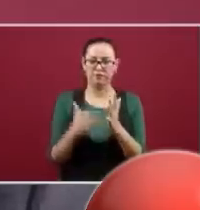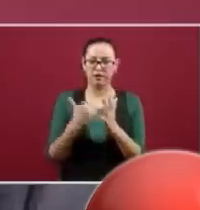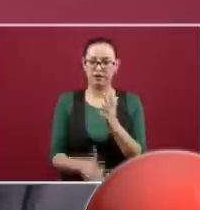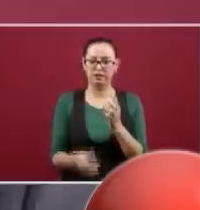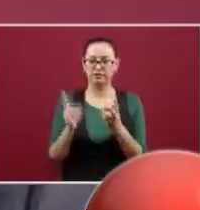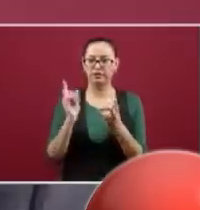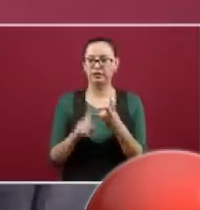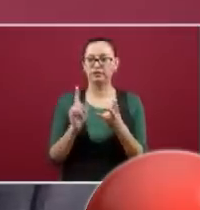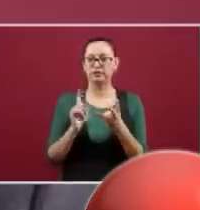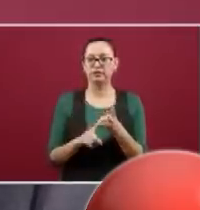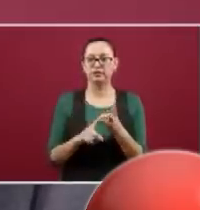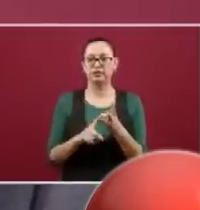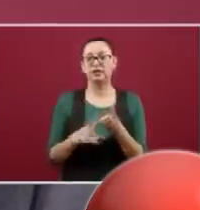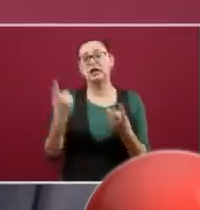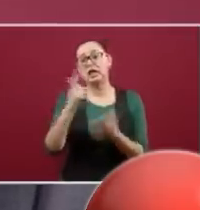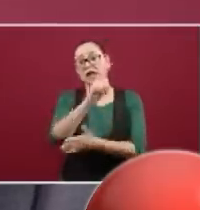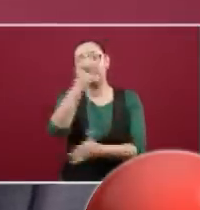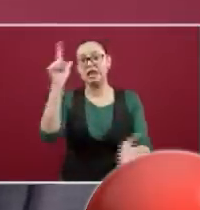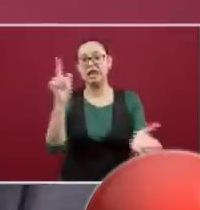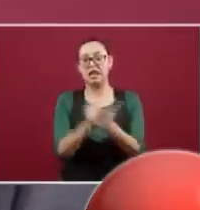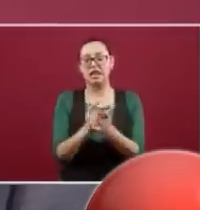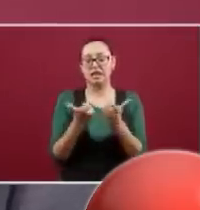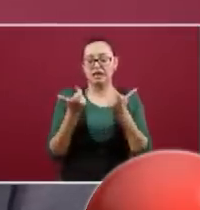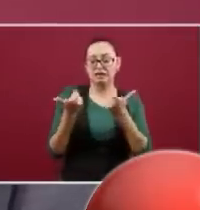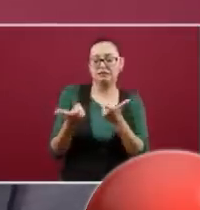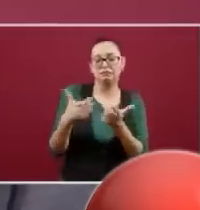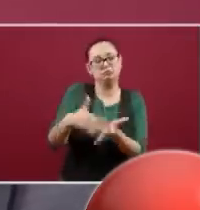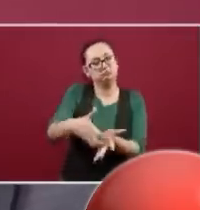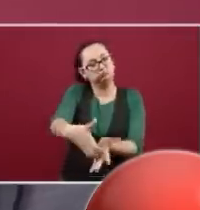la aprobación de la ley de austeridad